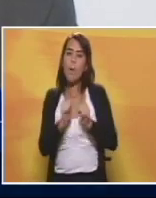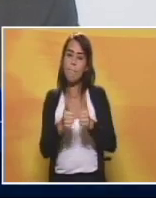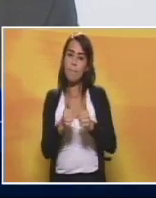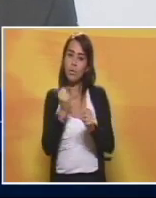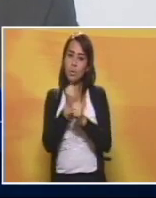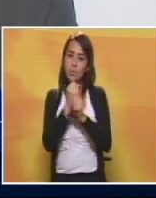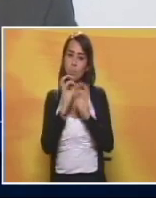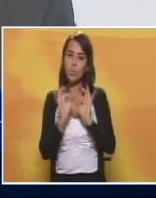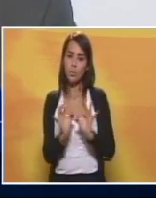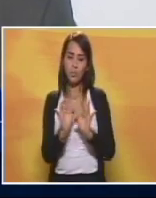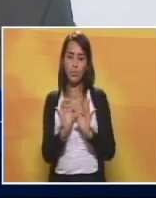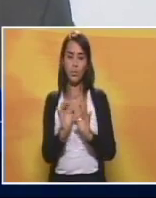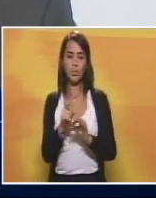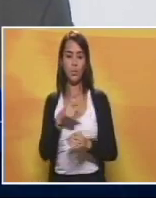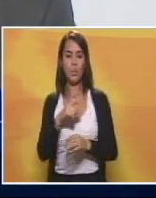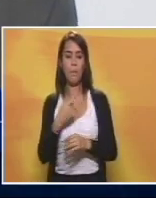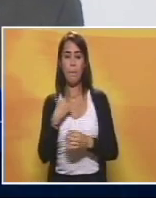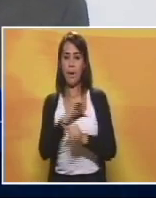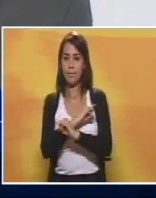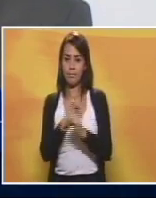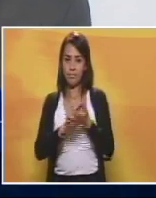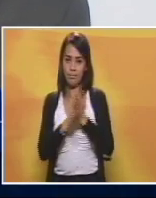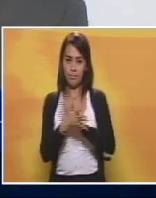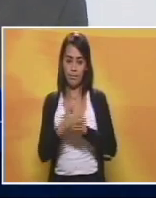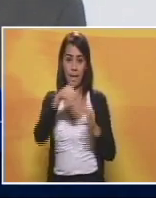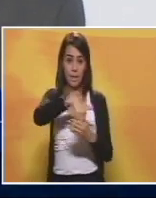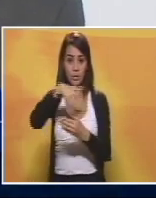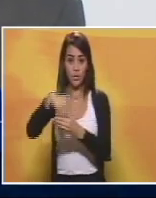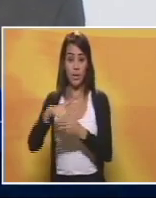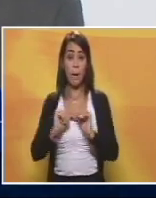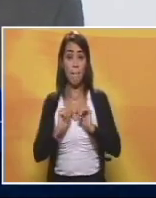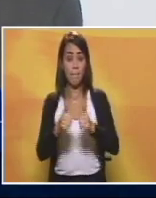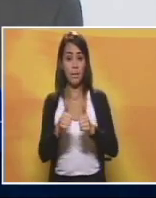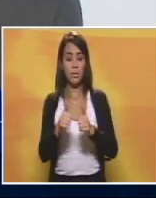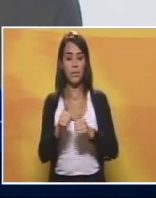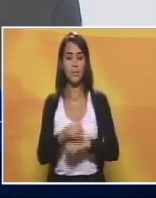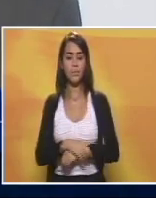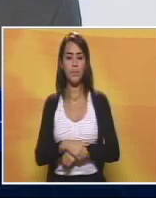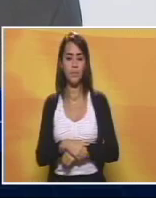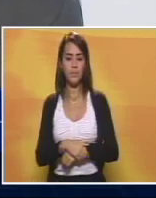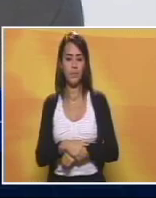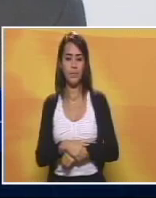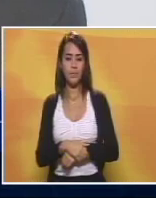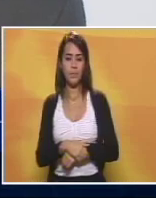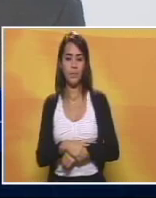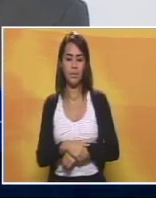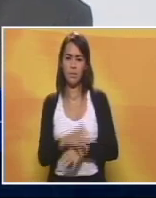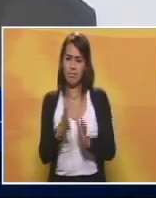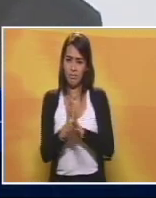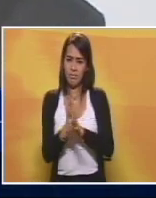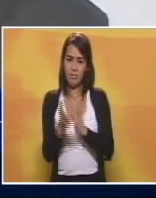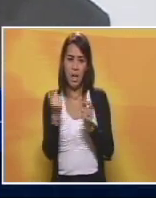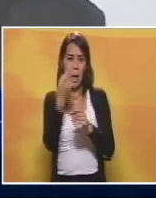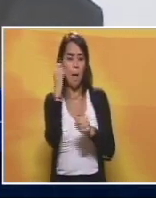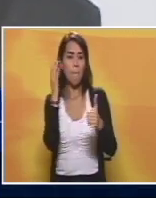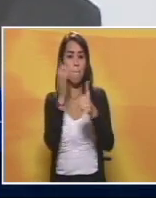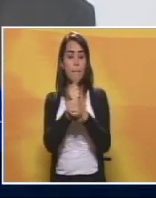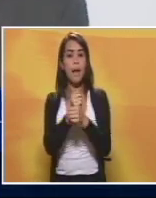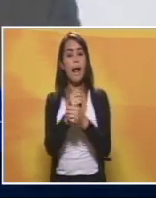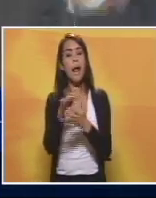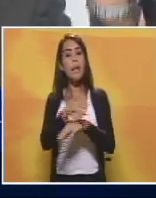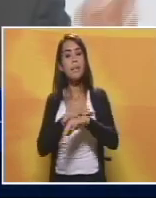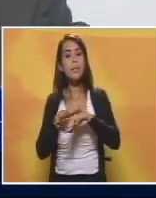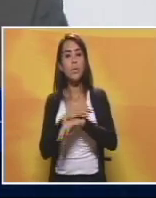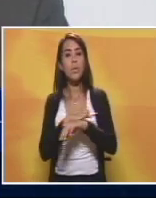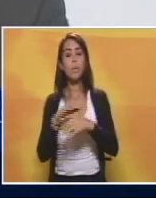operación para asesinar las elecciones comenzó la operación mata voto para tratar de buscar el perdón del imperio norteamericano